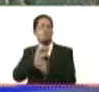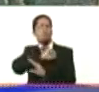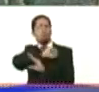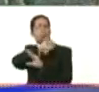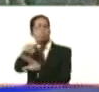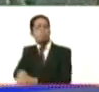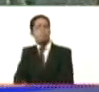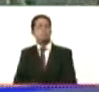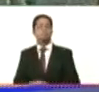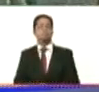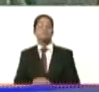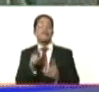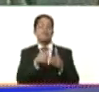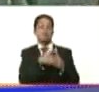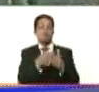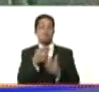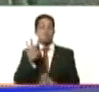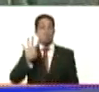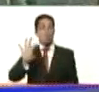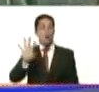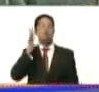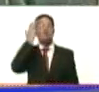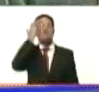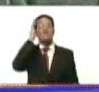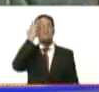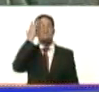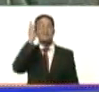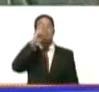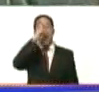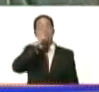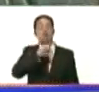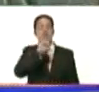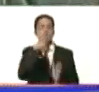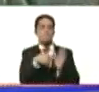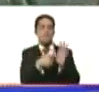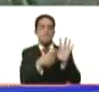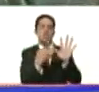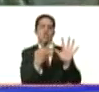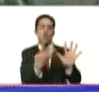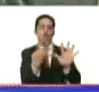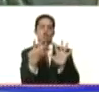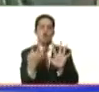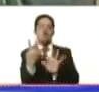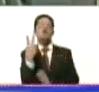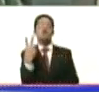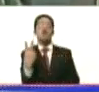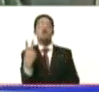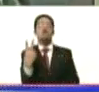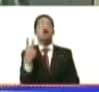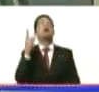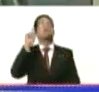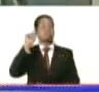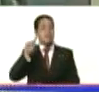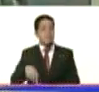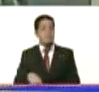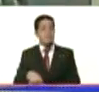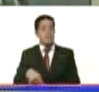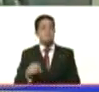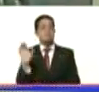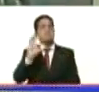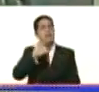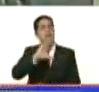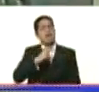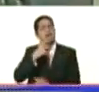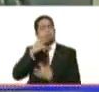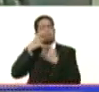El 4 de febrero de 1992 fue otro grito que marcó